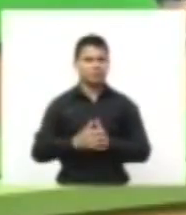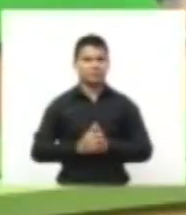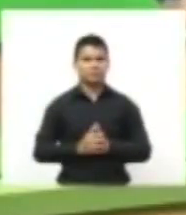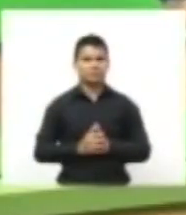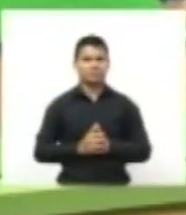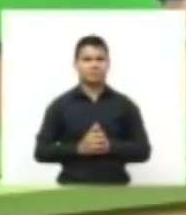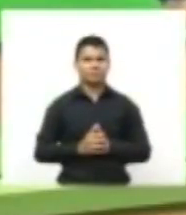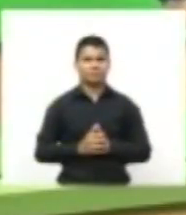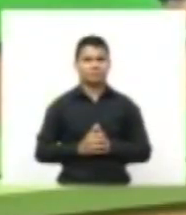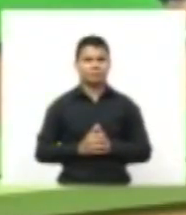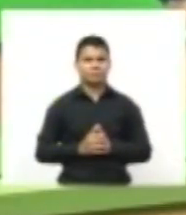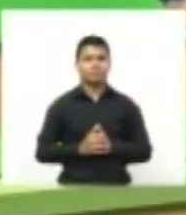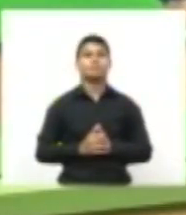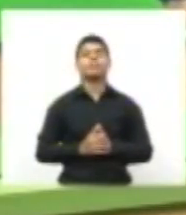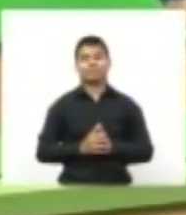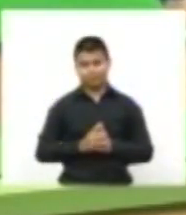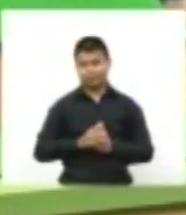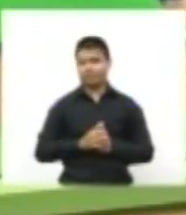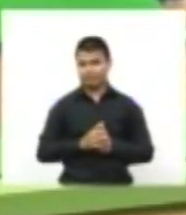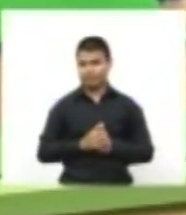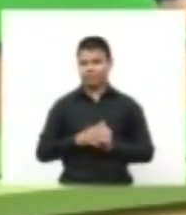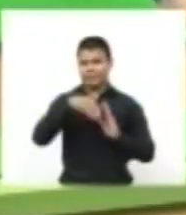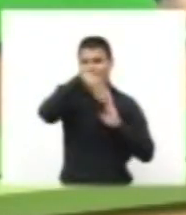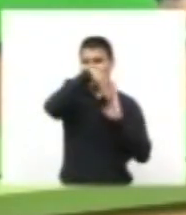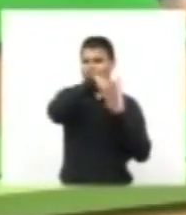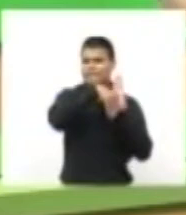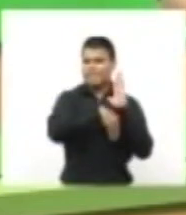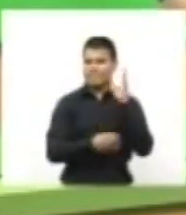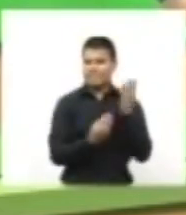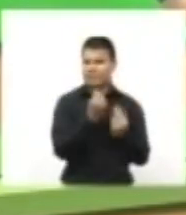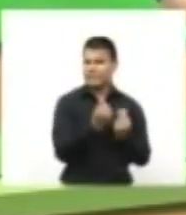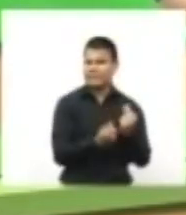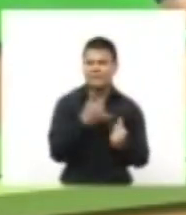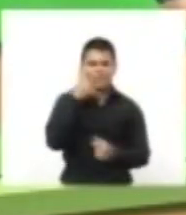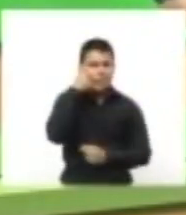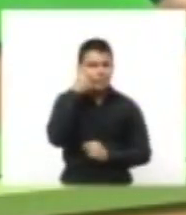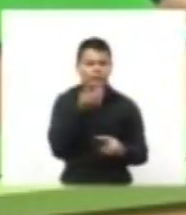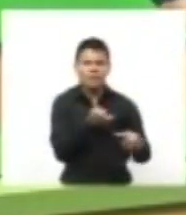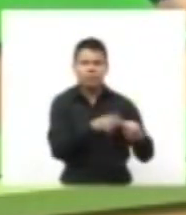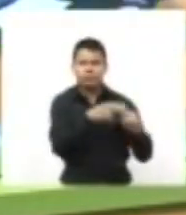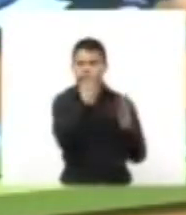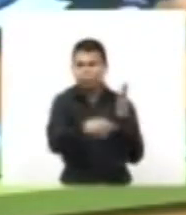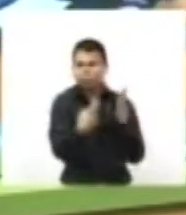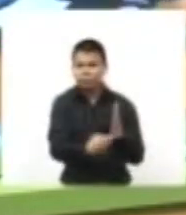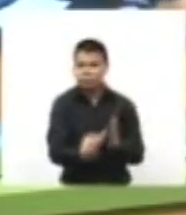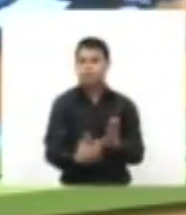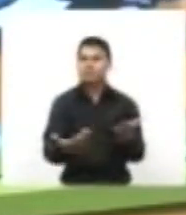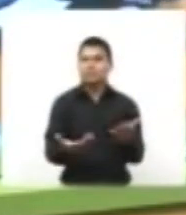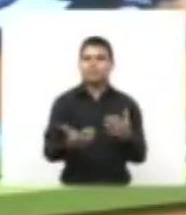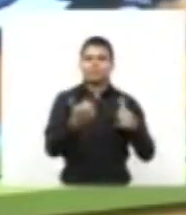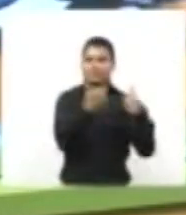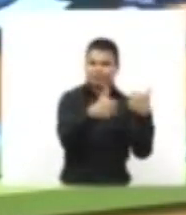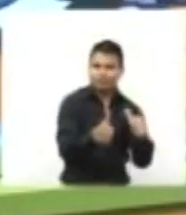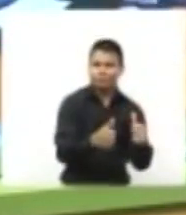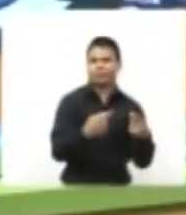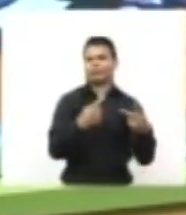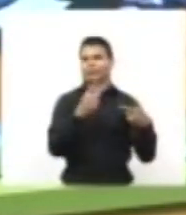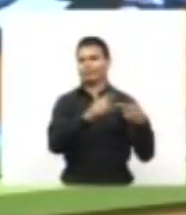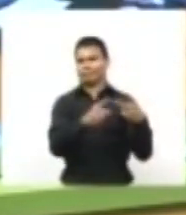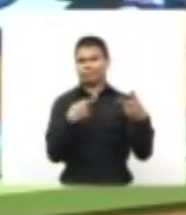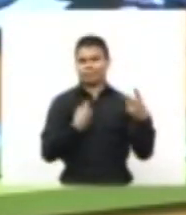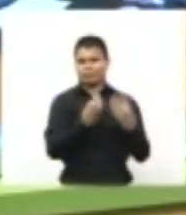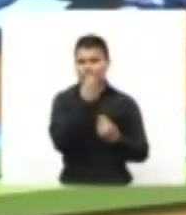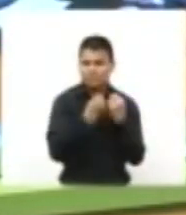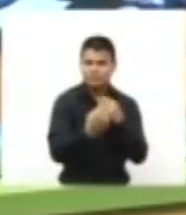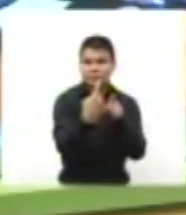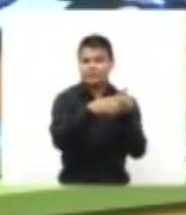mayor detrimento económico para los colombianos por los impuestos a la telefonía, canasta familiar, gasolina y transporte público de la reforma tributaria, anunció el